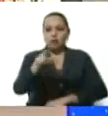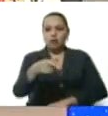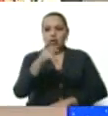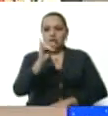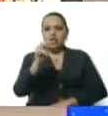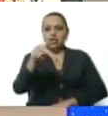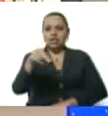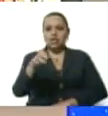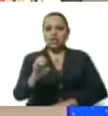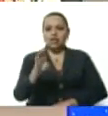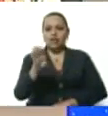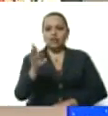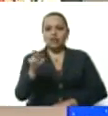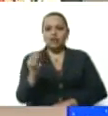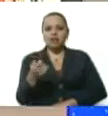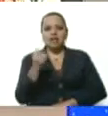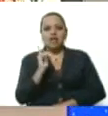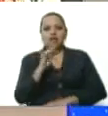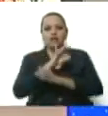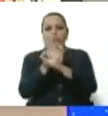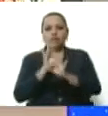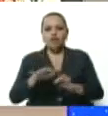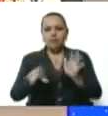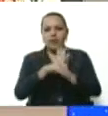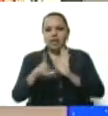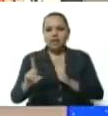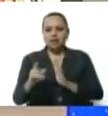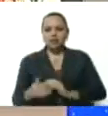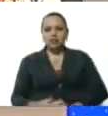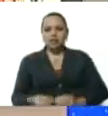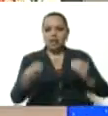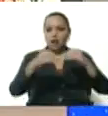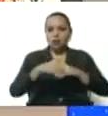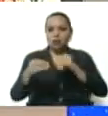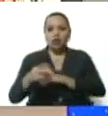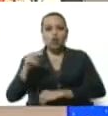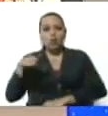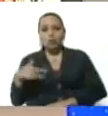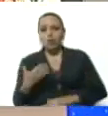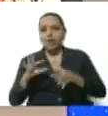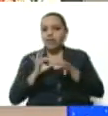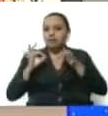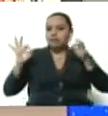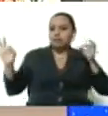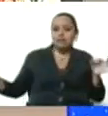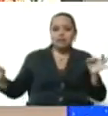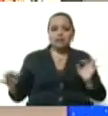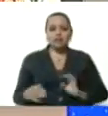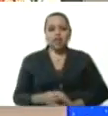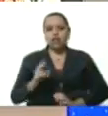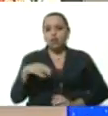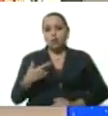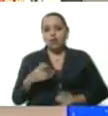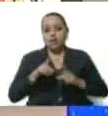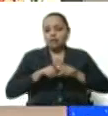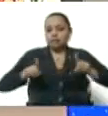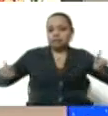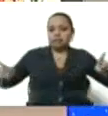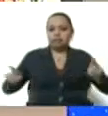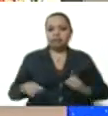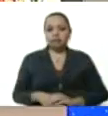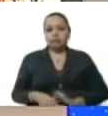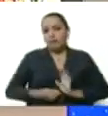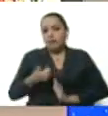instrumento jurídico que rige a ambas partes. No pueden deslindarse, no pueden desligarse por más